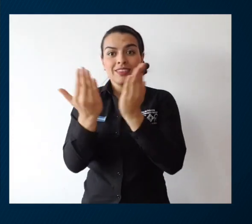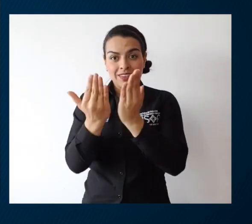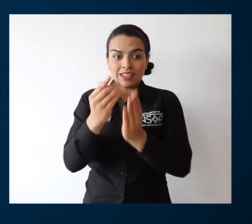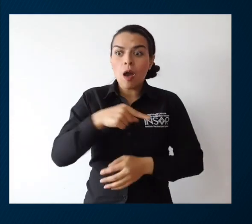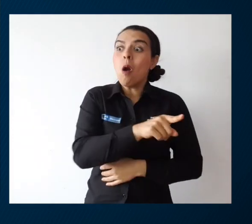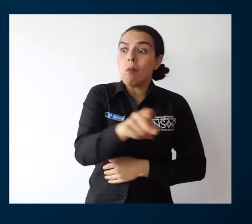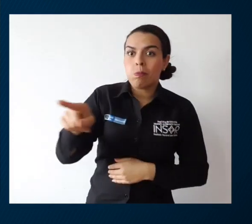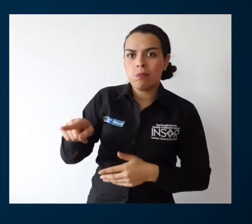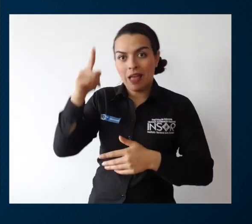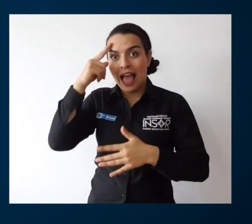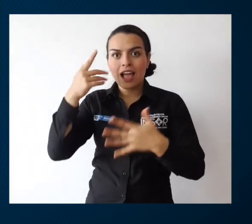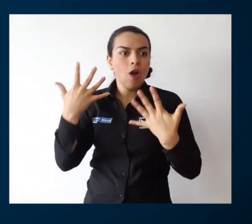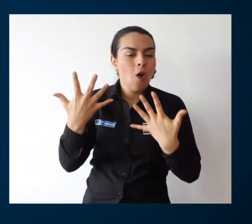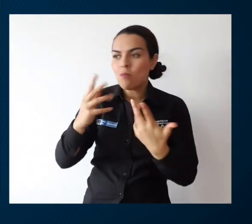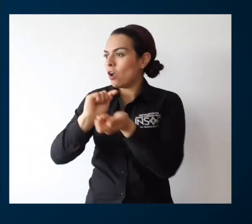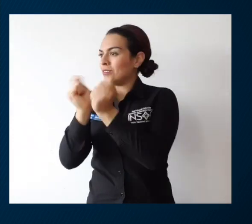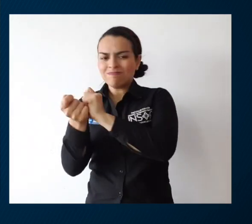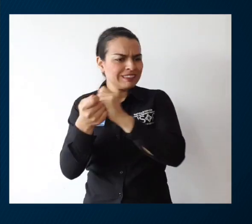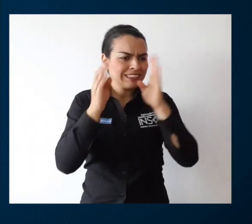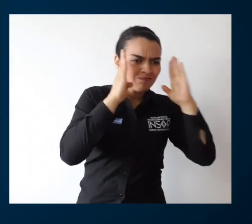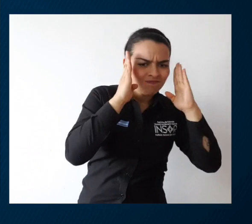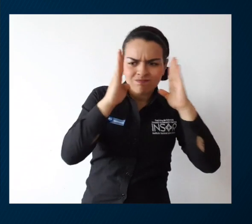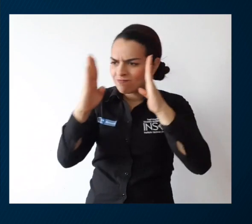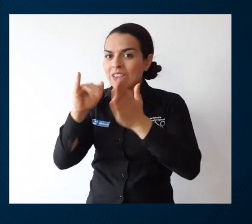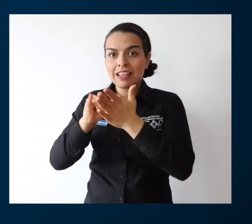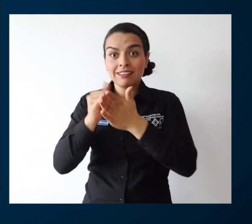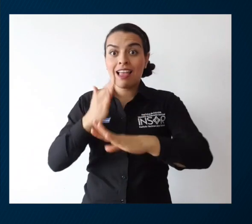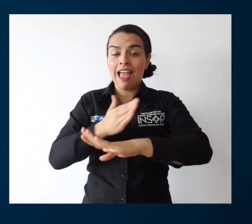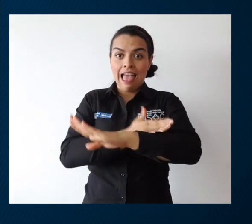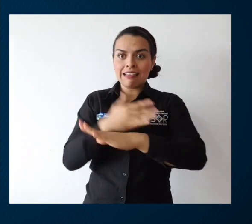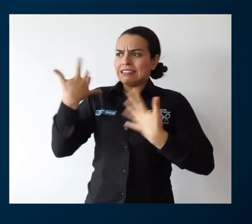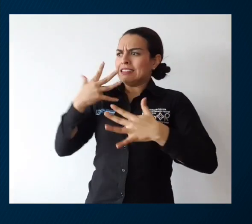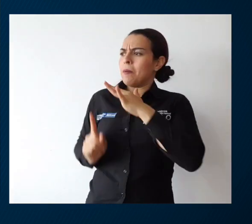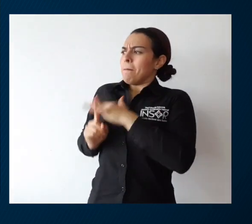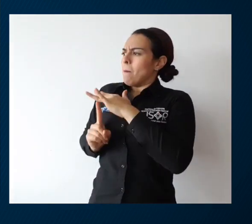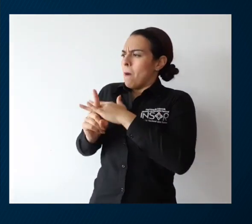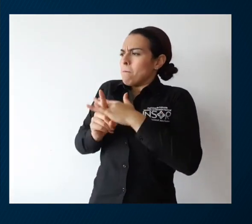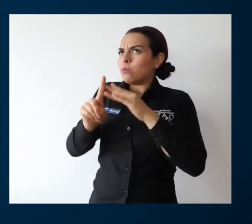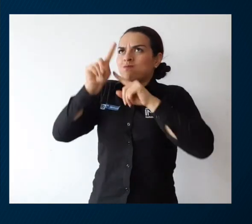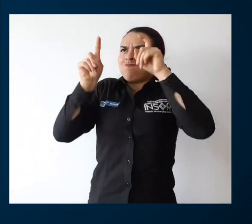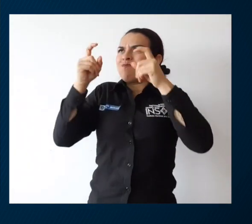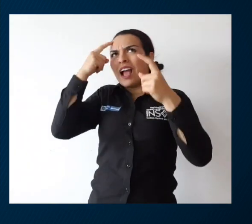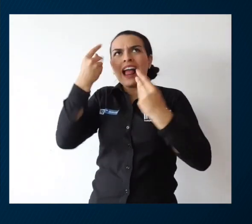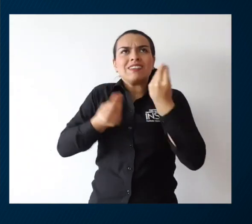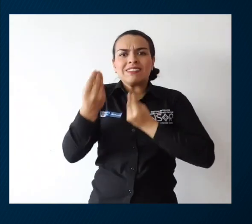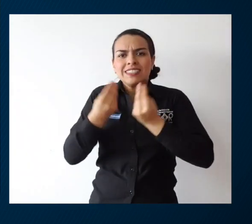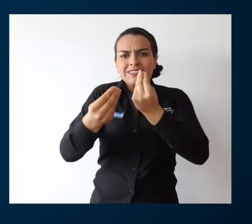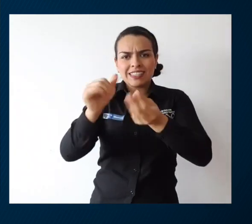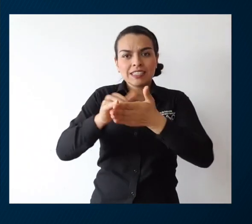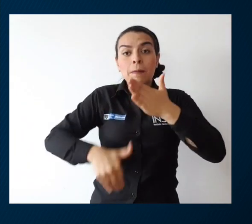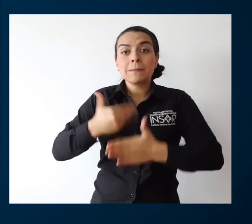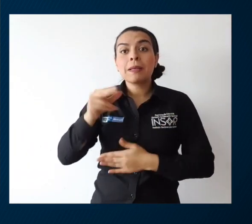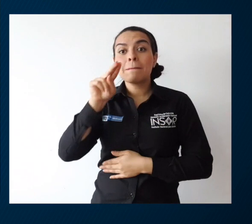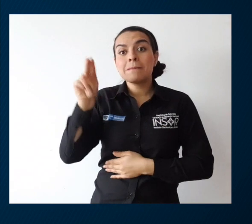Ministerio de Educación y responder de manera muy rápida con estos actores las preguntas macro que empezaban a surgir a mediados de marzo